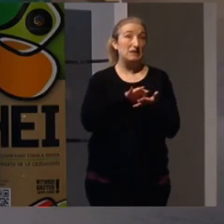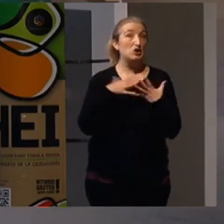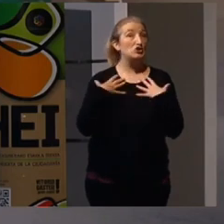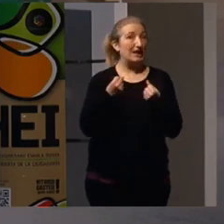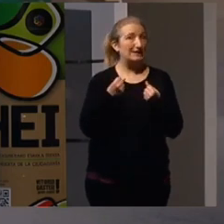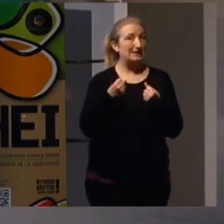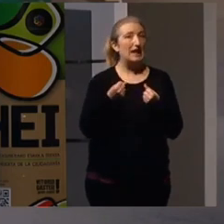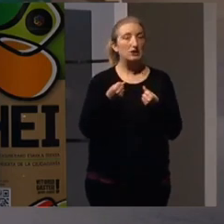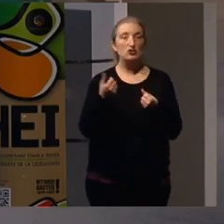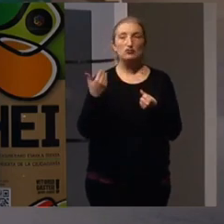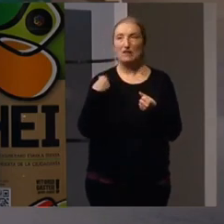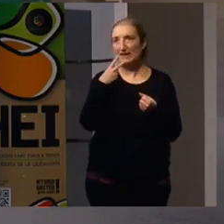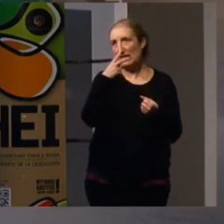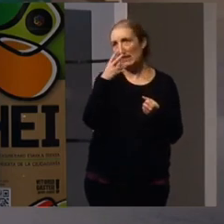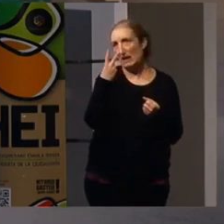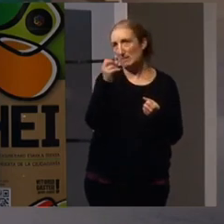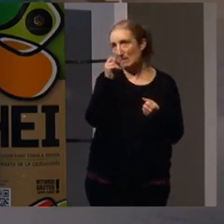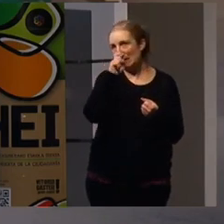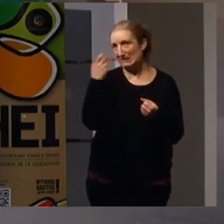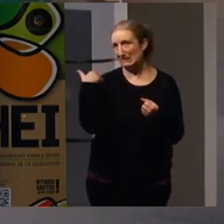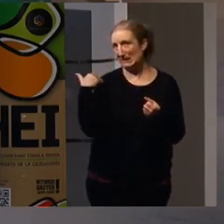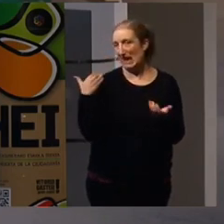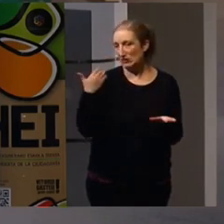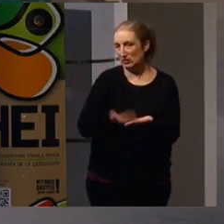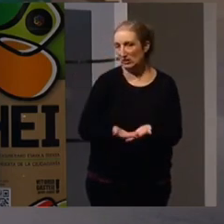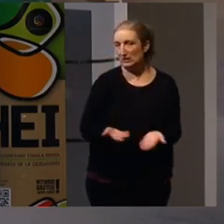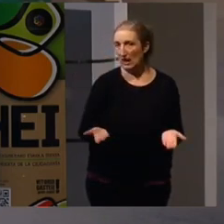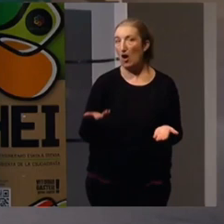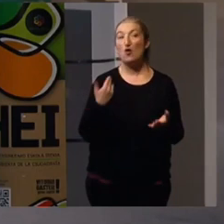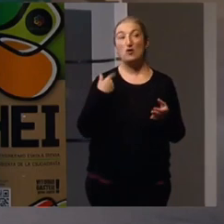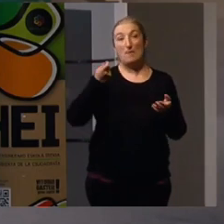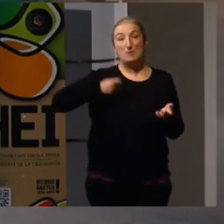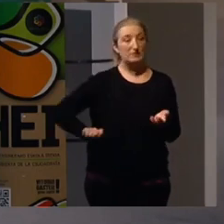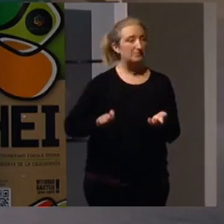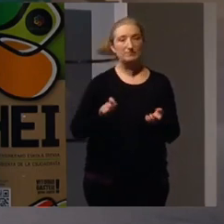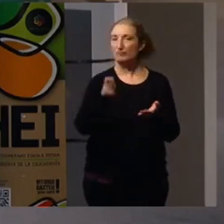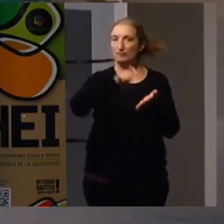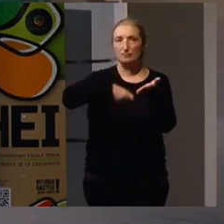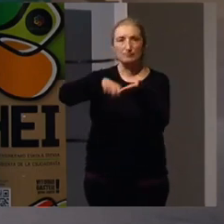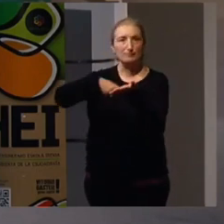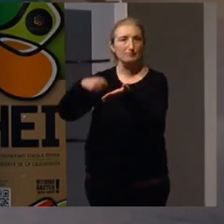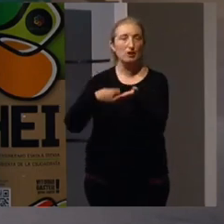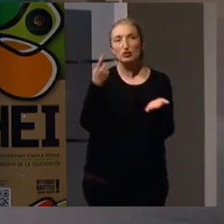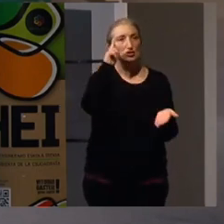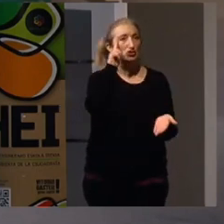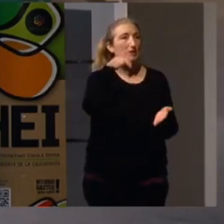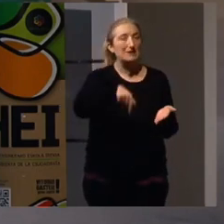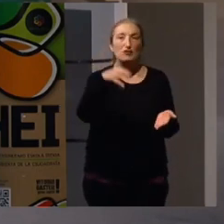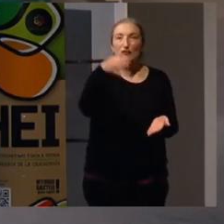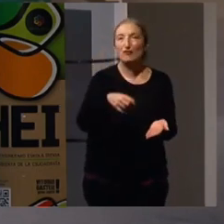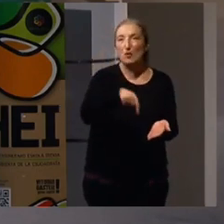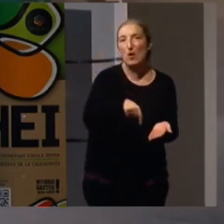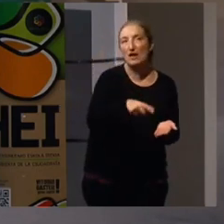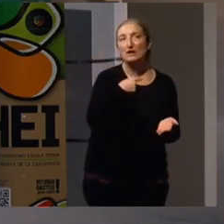de las cosas que le ha pasado en las últimas 2 décadas es que los contratos eran muy inestables, los profesionales nunca sabían si se iban a quedar